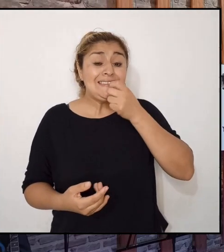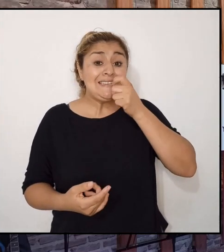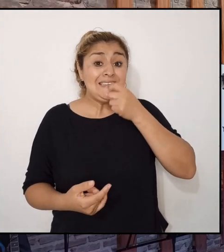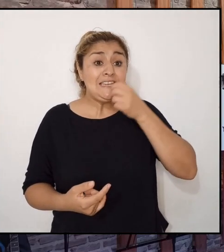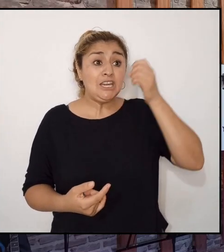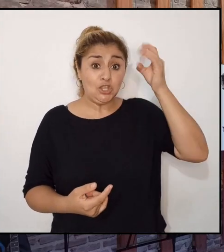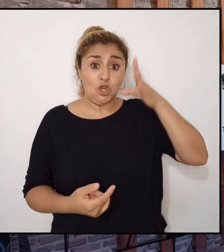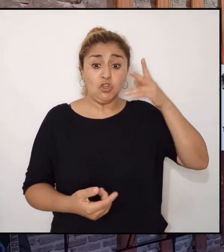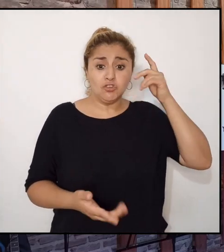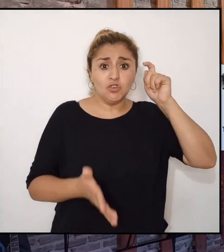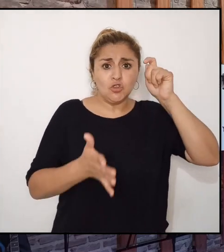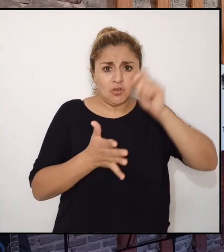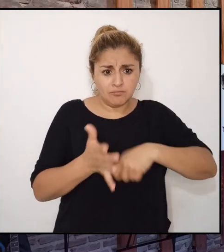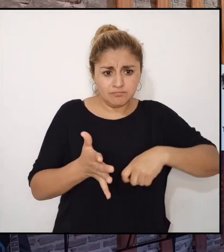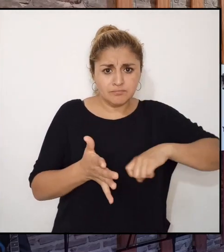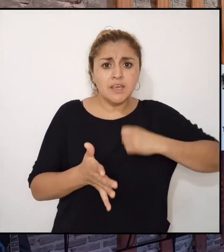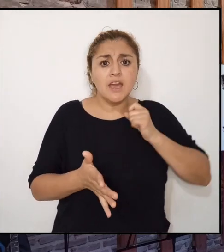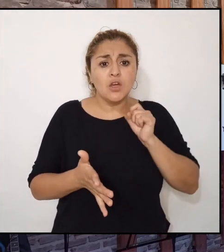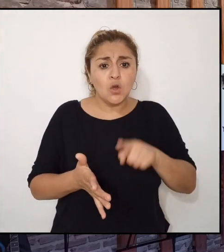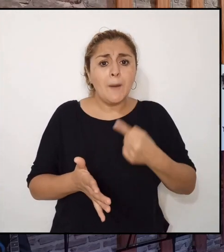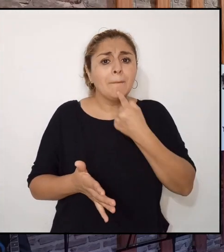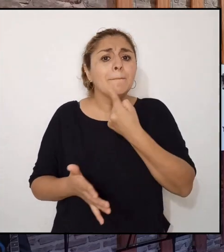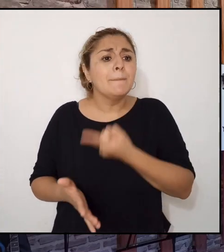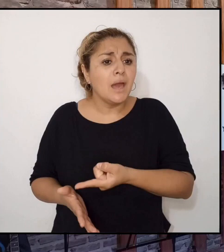brazos de Dios.